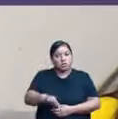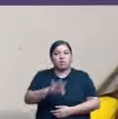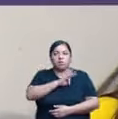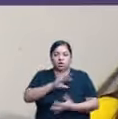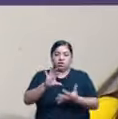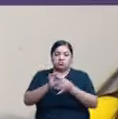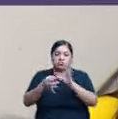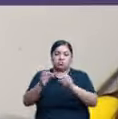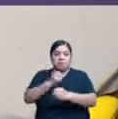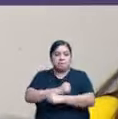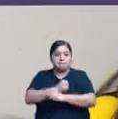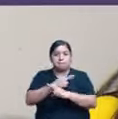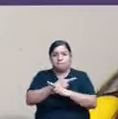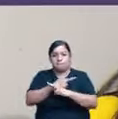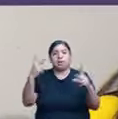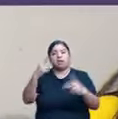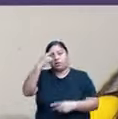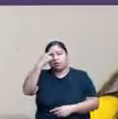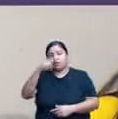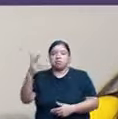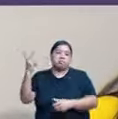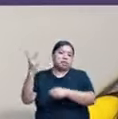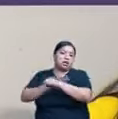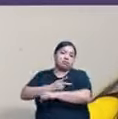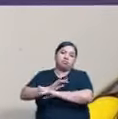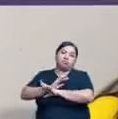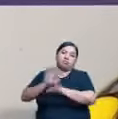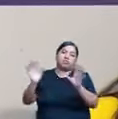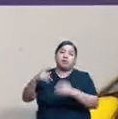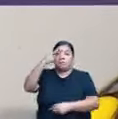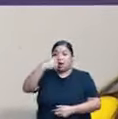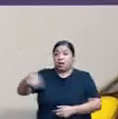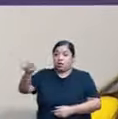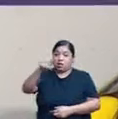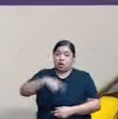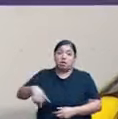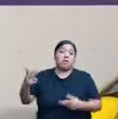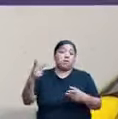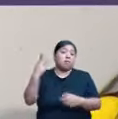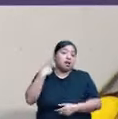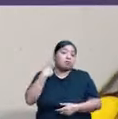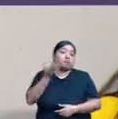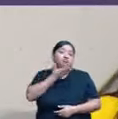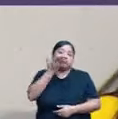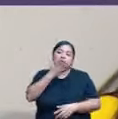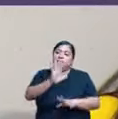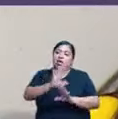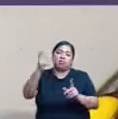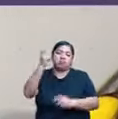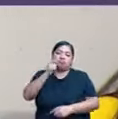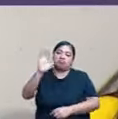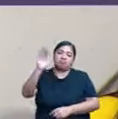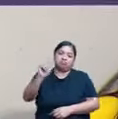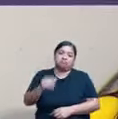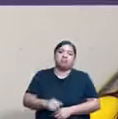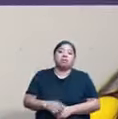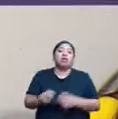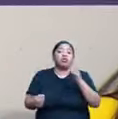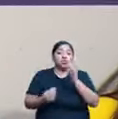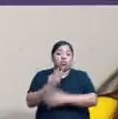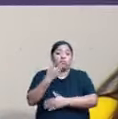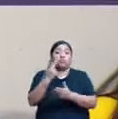cadenas con el pasado, para jubilar de manera definitiva a los candidatos de la partidocracia. Es tiempo de generar nuevos